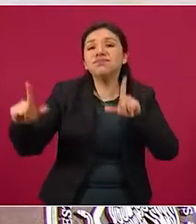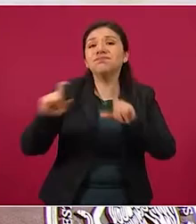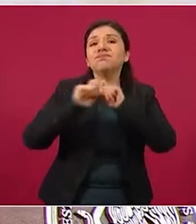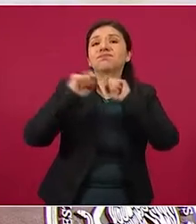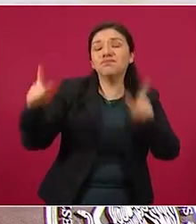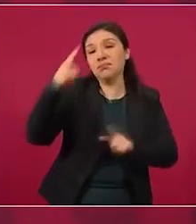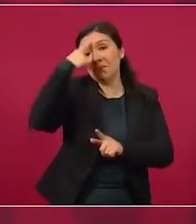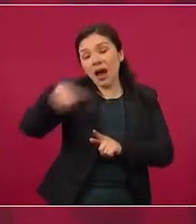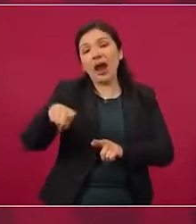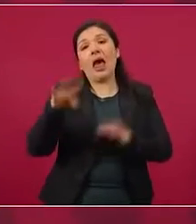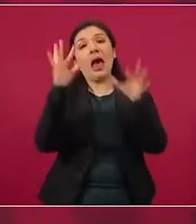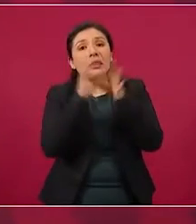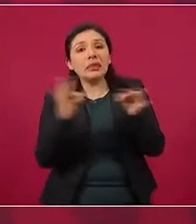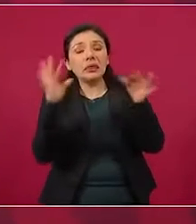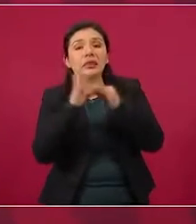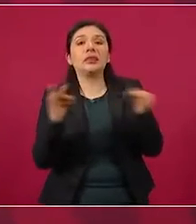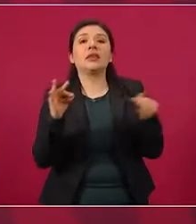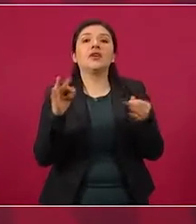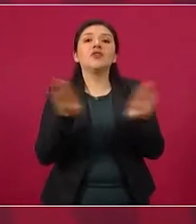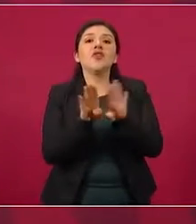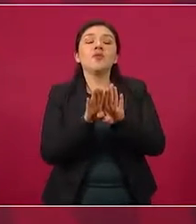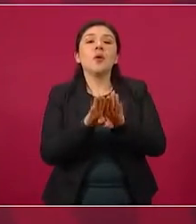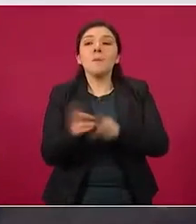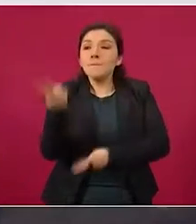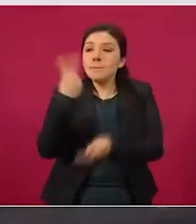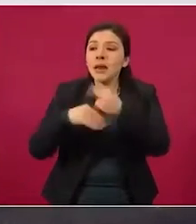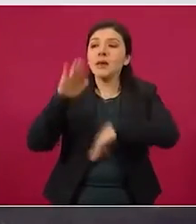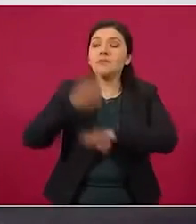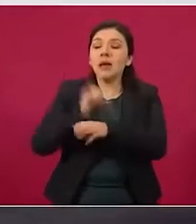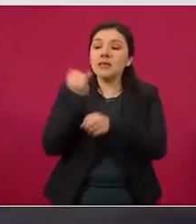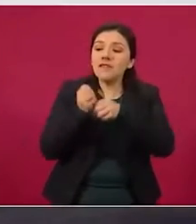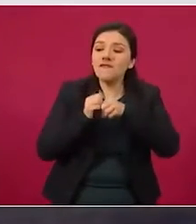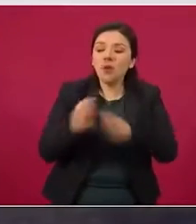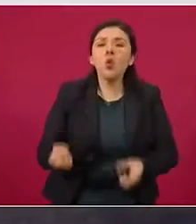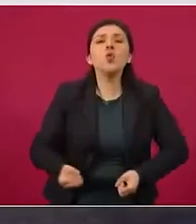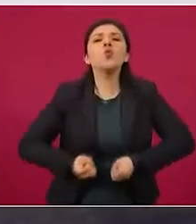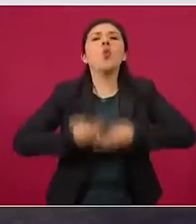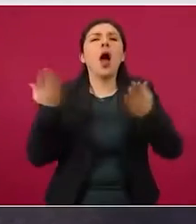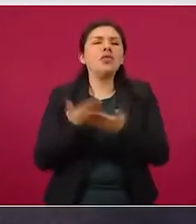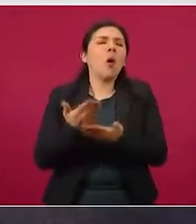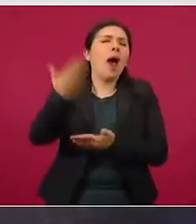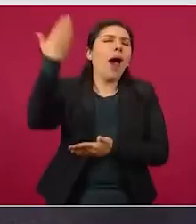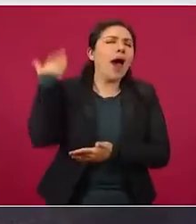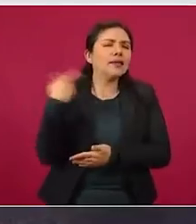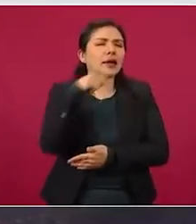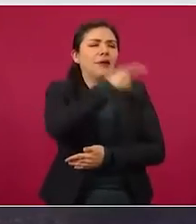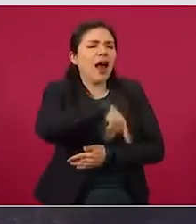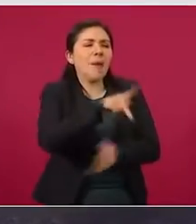para sacar información de cuánto recibían los medios.